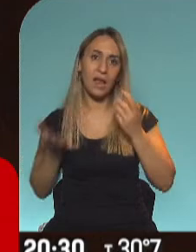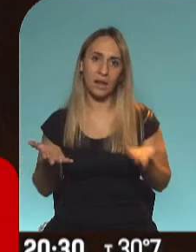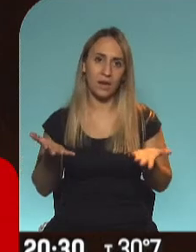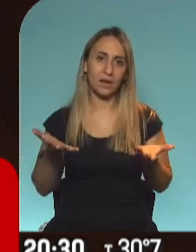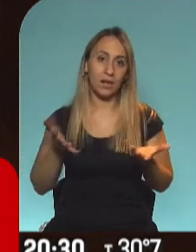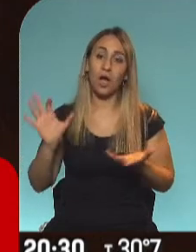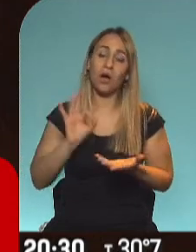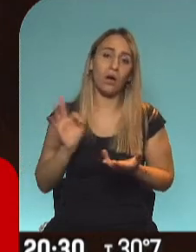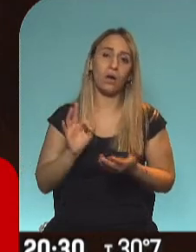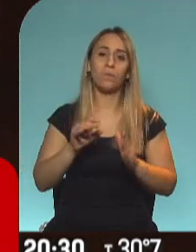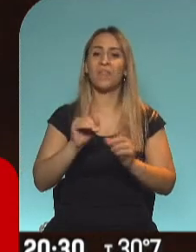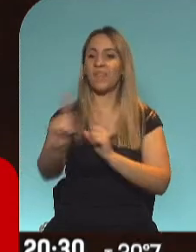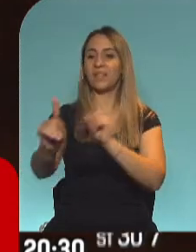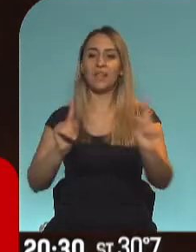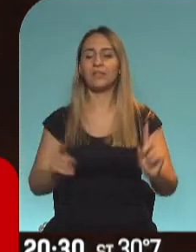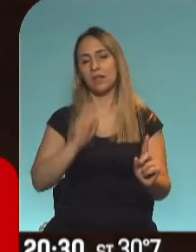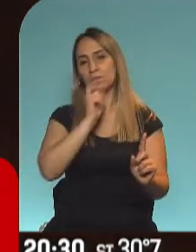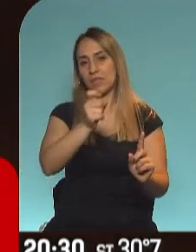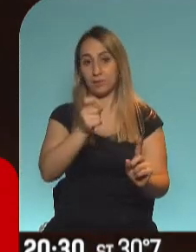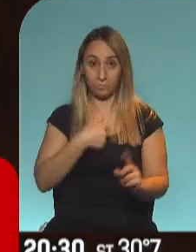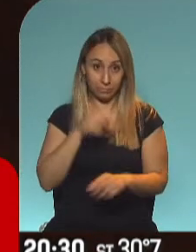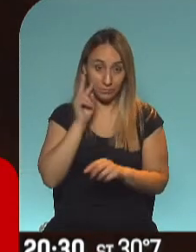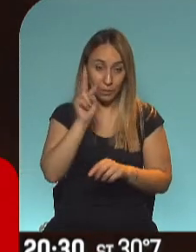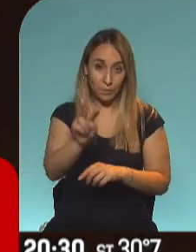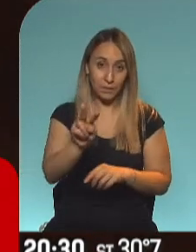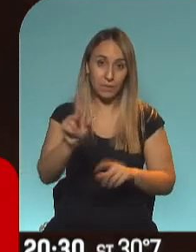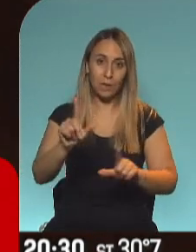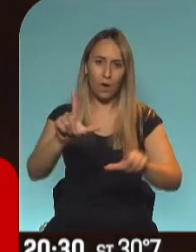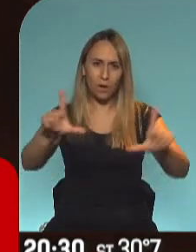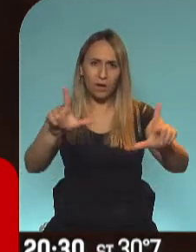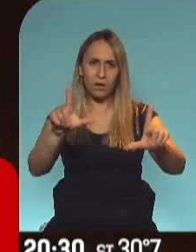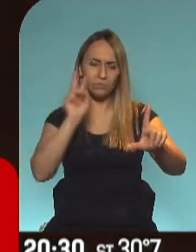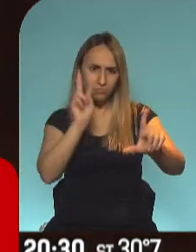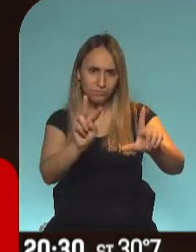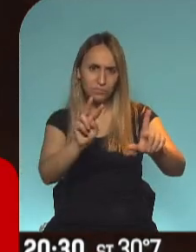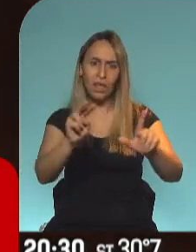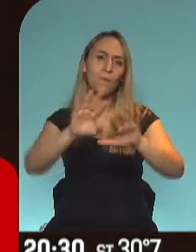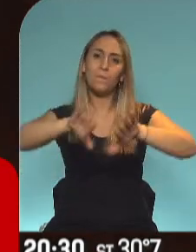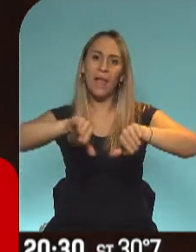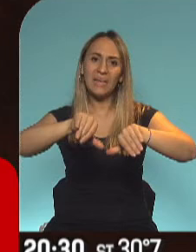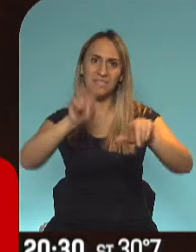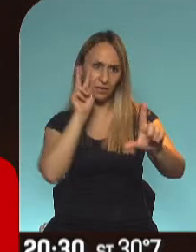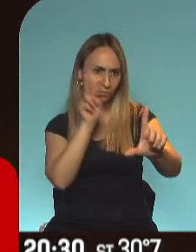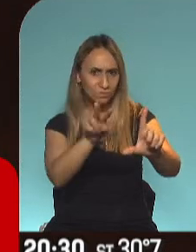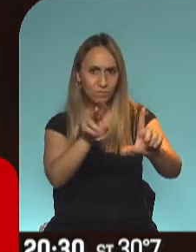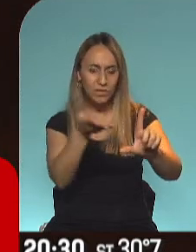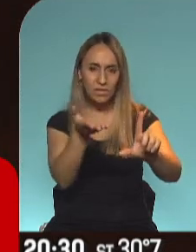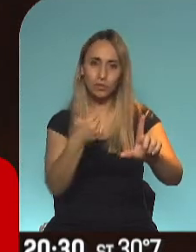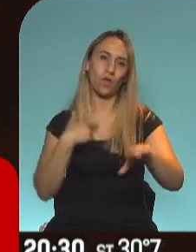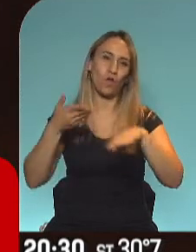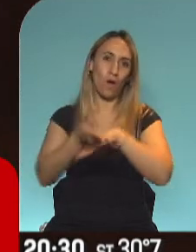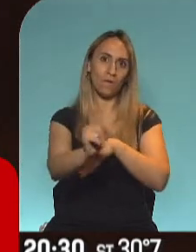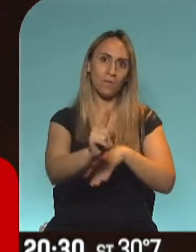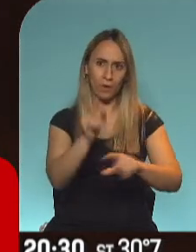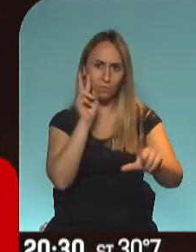o no se respetan los distanciamientos. Por ejemplo, yo miraba en mi imagen de la costa, por decirlo, algunas de las cosas que sin haber estado he